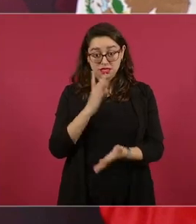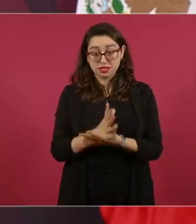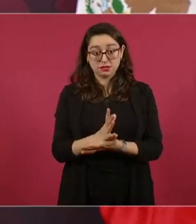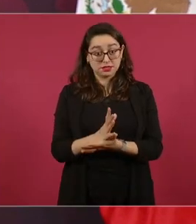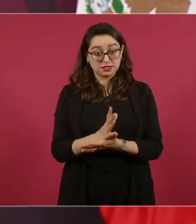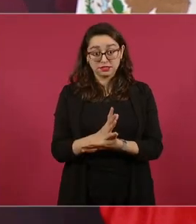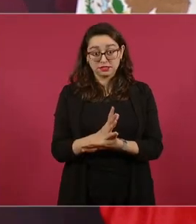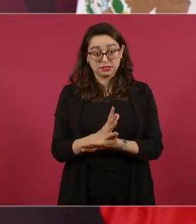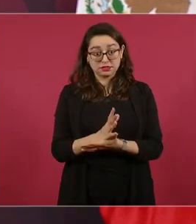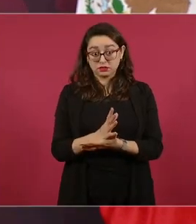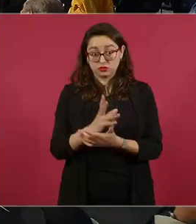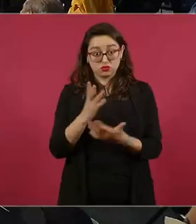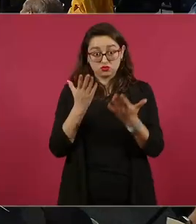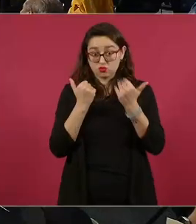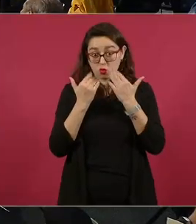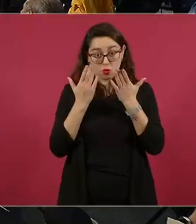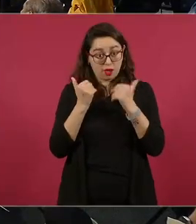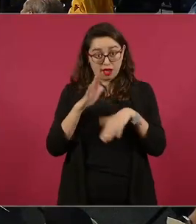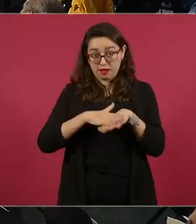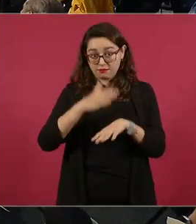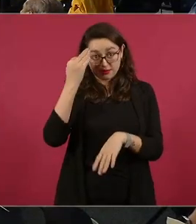Y nada más.